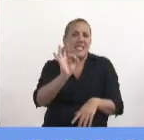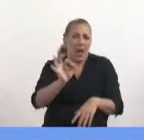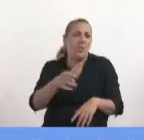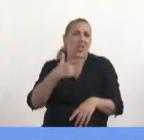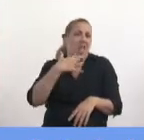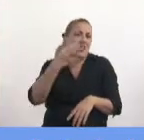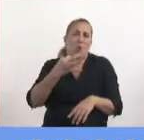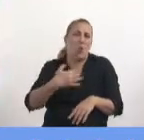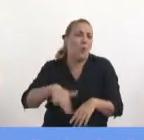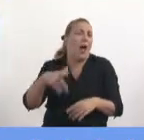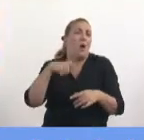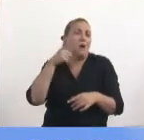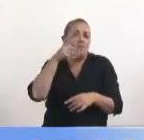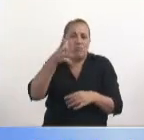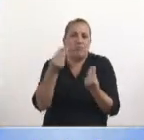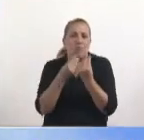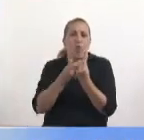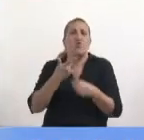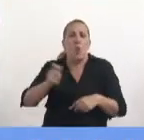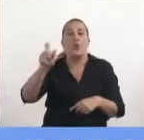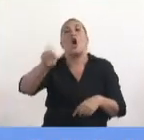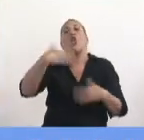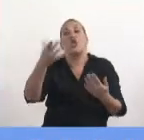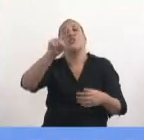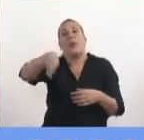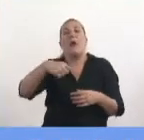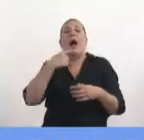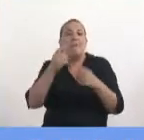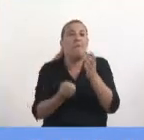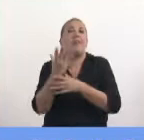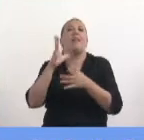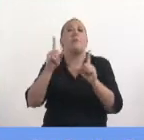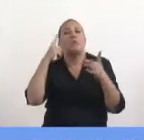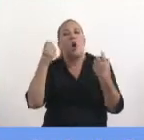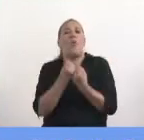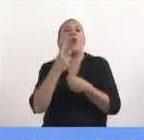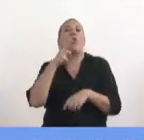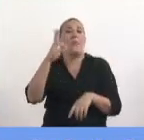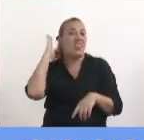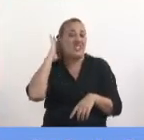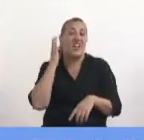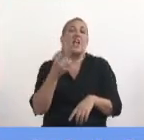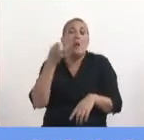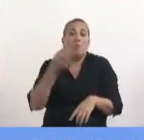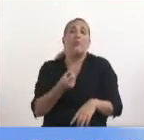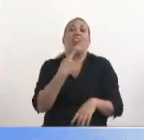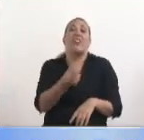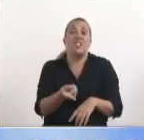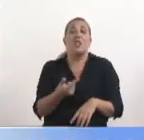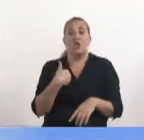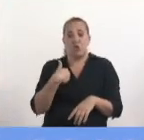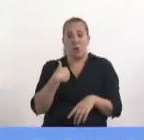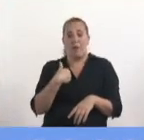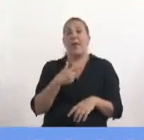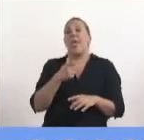juicios. Entonces ahí aparece ese consenso del 16, que básicamente dice, te voy a devolver